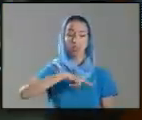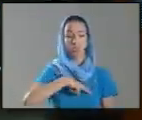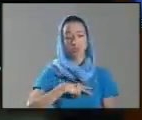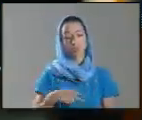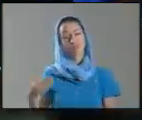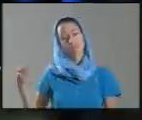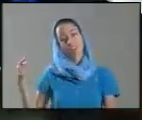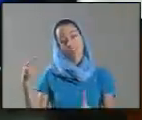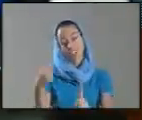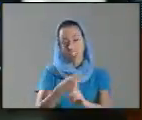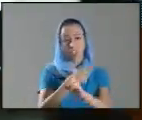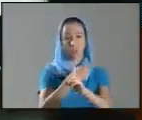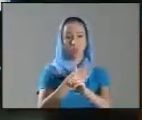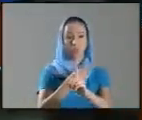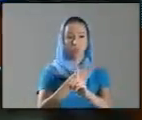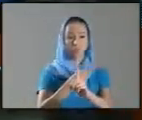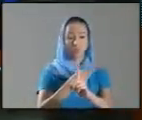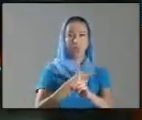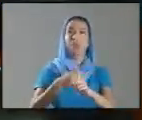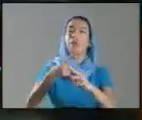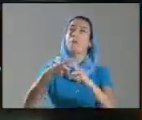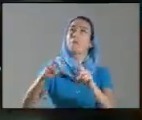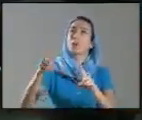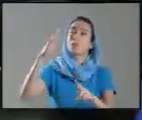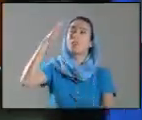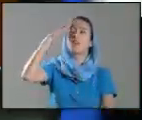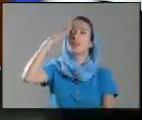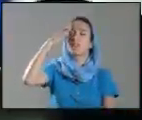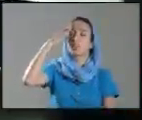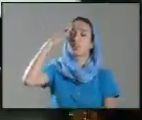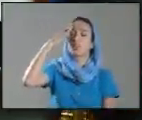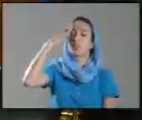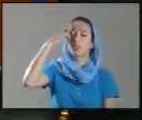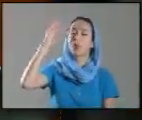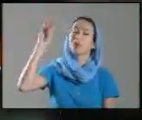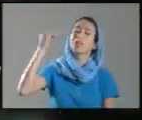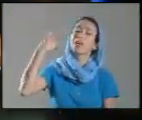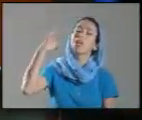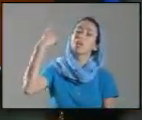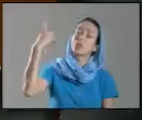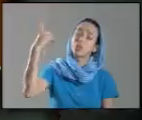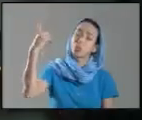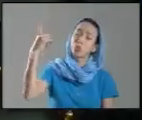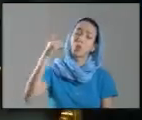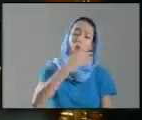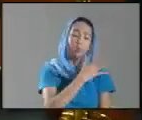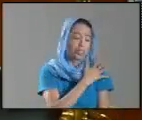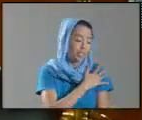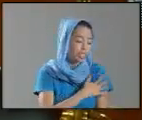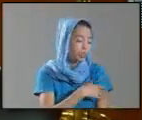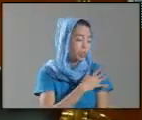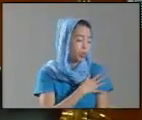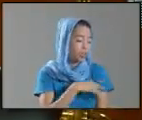muchas cosas y que en muchas oportunidades seguramente te hemos fallado.